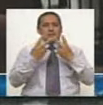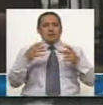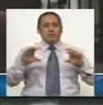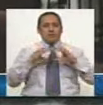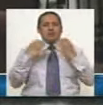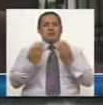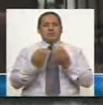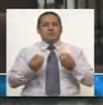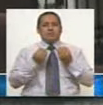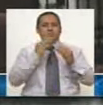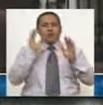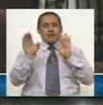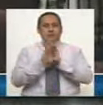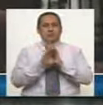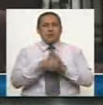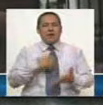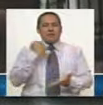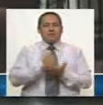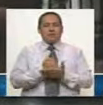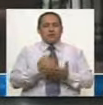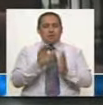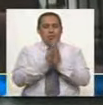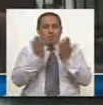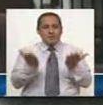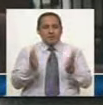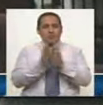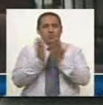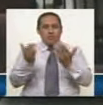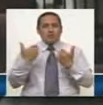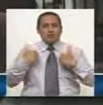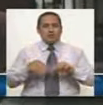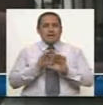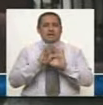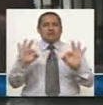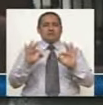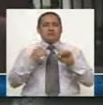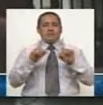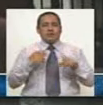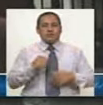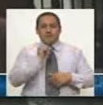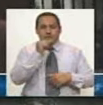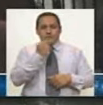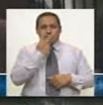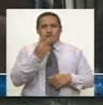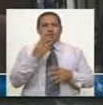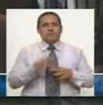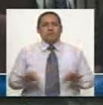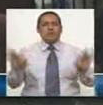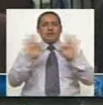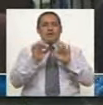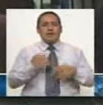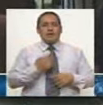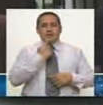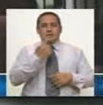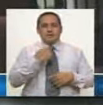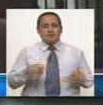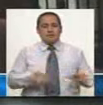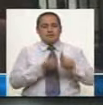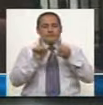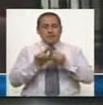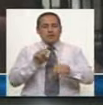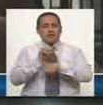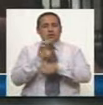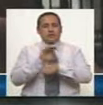congresistas, por ejemplo, aprobar cuadernos por cuadernos, que ya lo hemos hecho, pero sin embargo faltan llegar lo más importante, que son las conclusiones